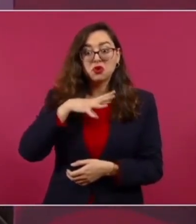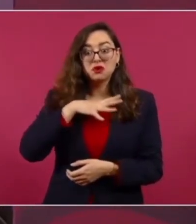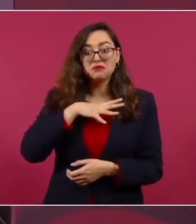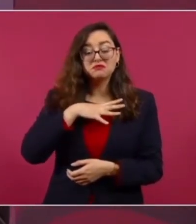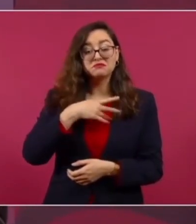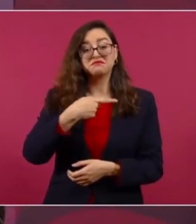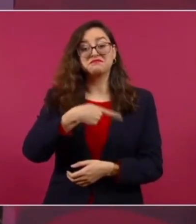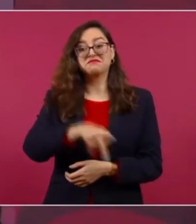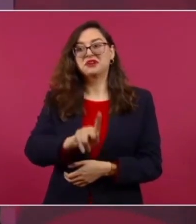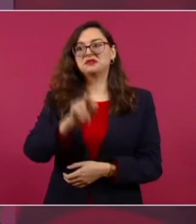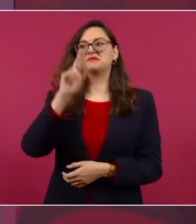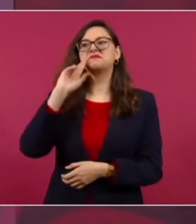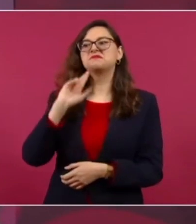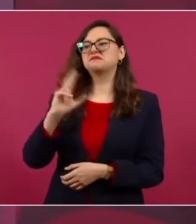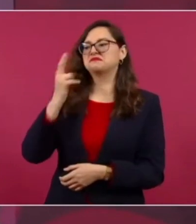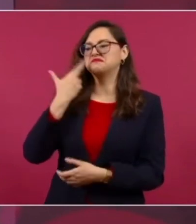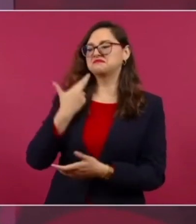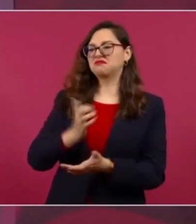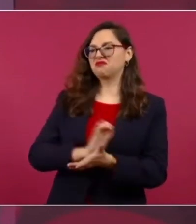racista,